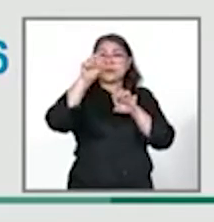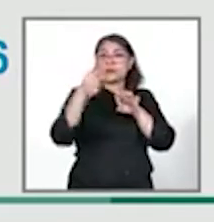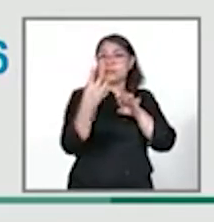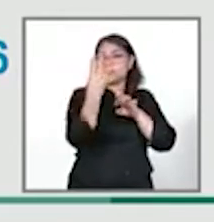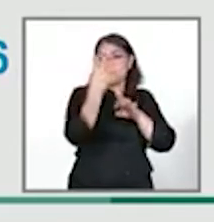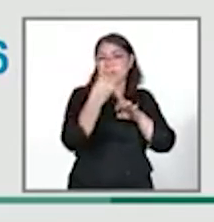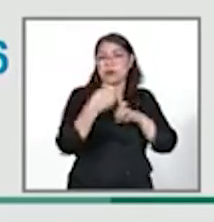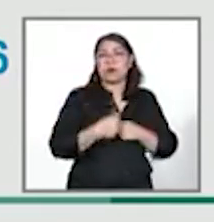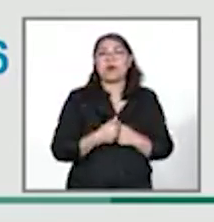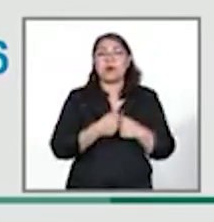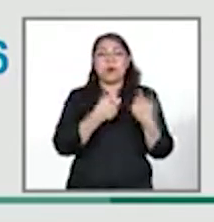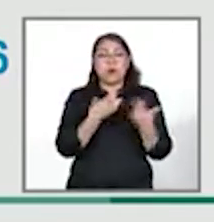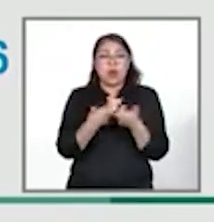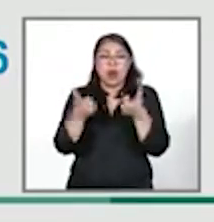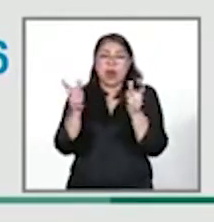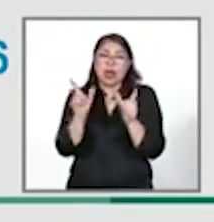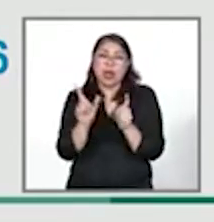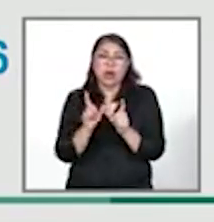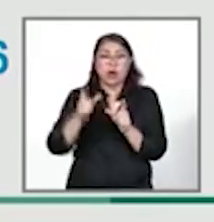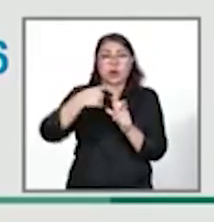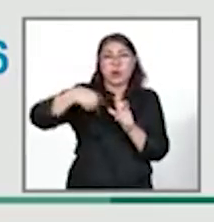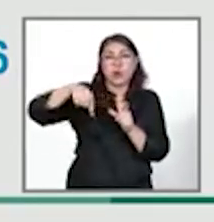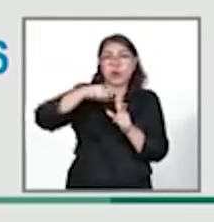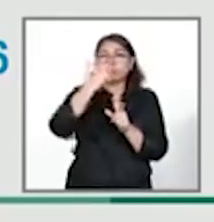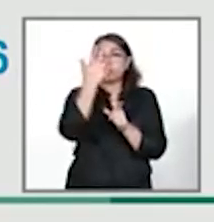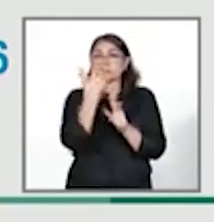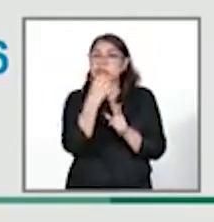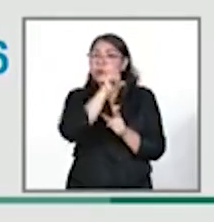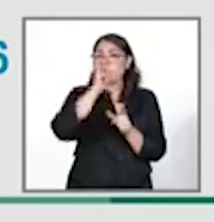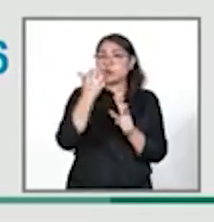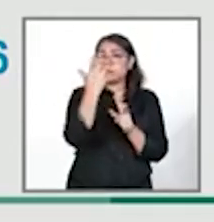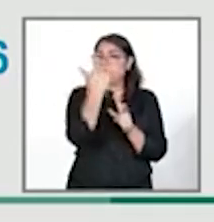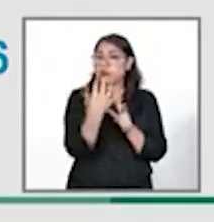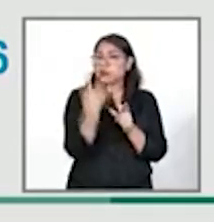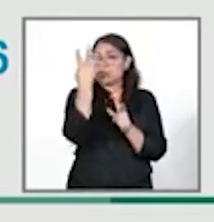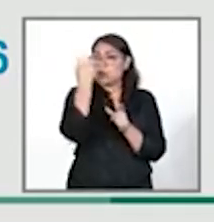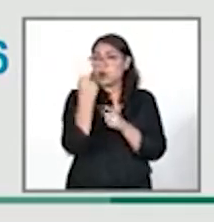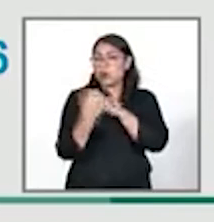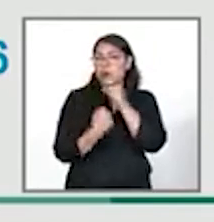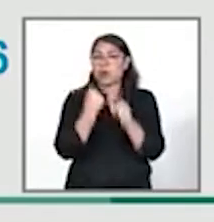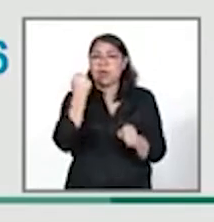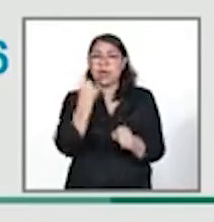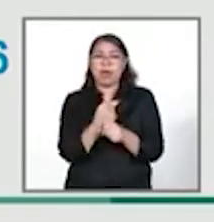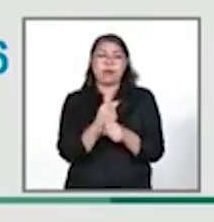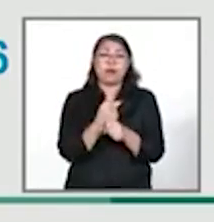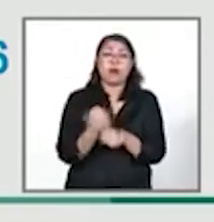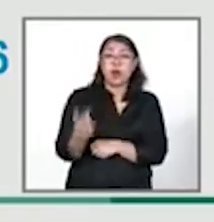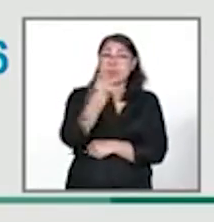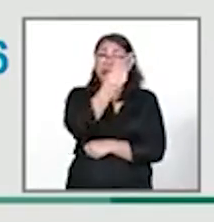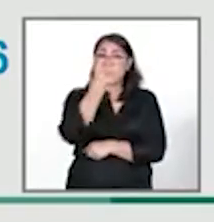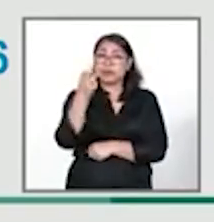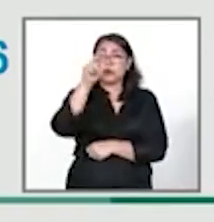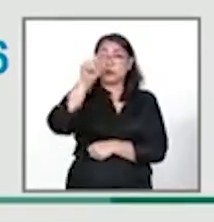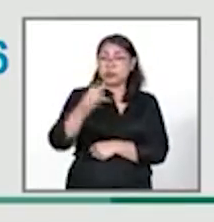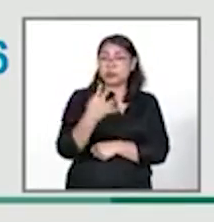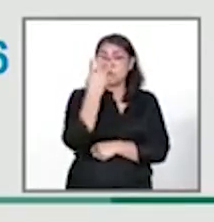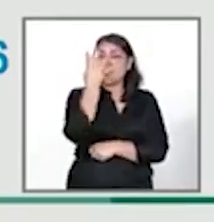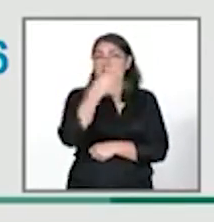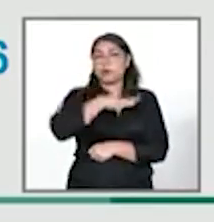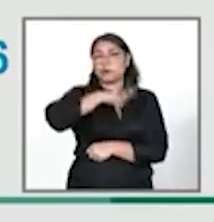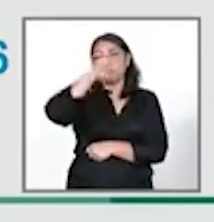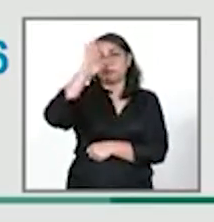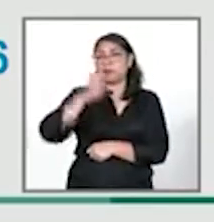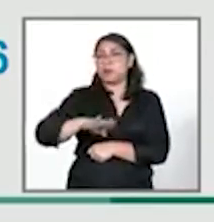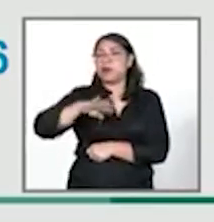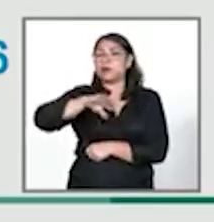defunciones. Le sigue el grupo de edad de 50 a 59 años de edad, con 384